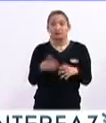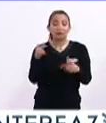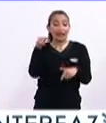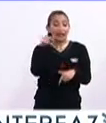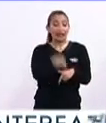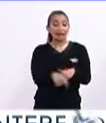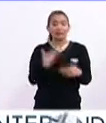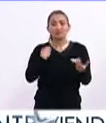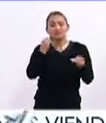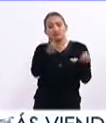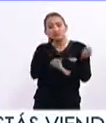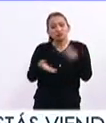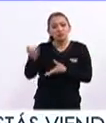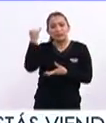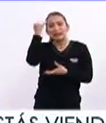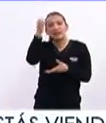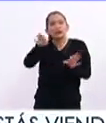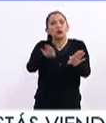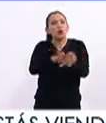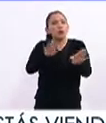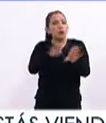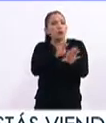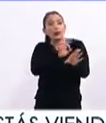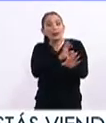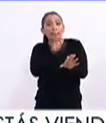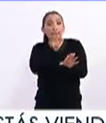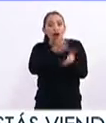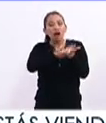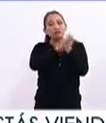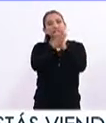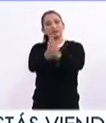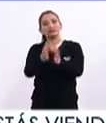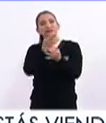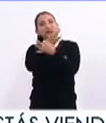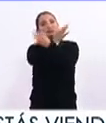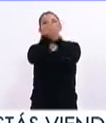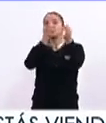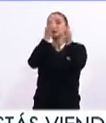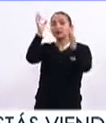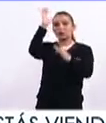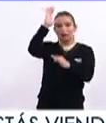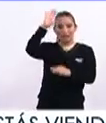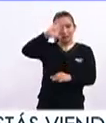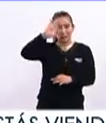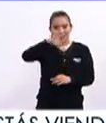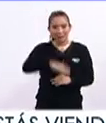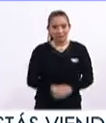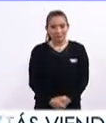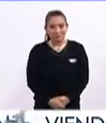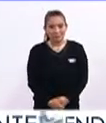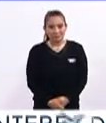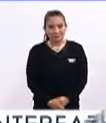bueno, ahí compartieron ideas de cómo pueden mejorar la difusión de la cultura y la ciencia. Veamos.